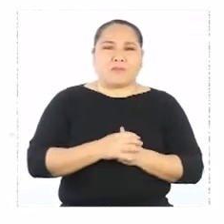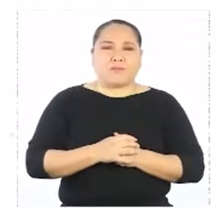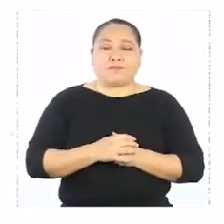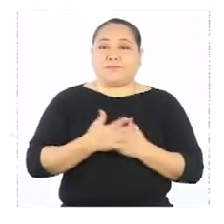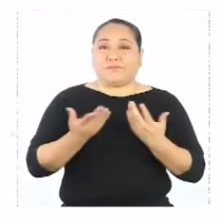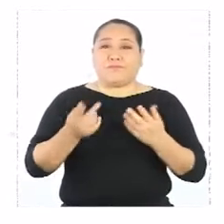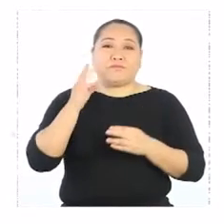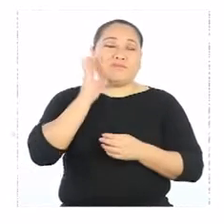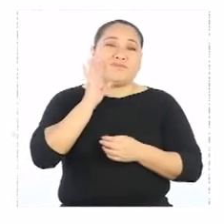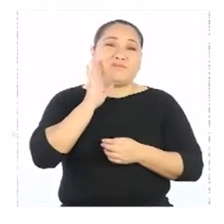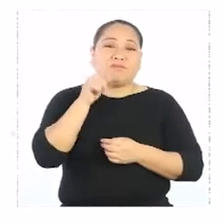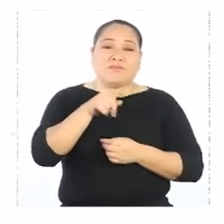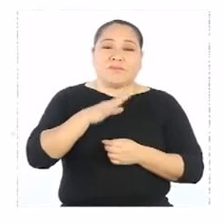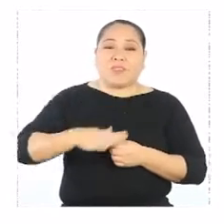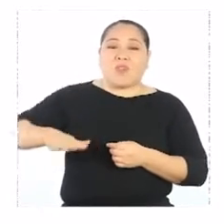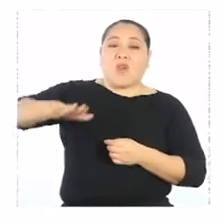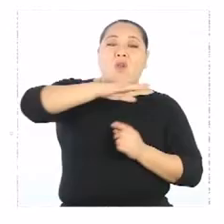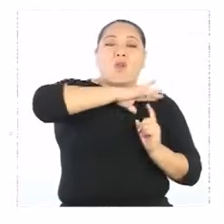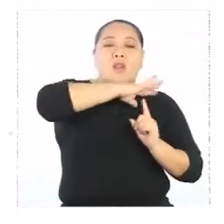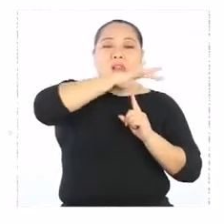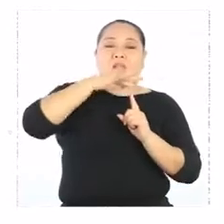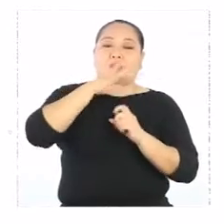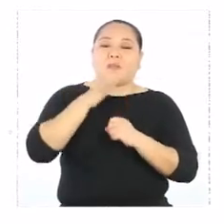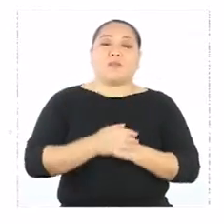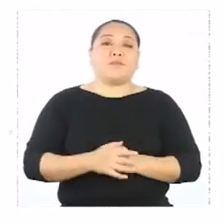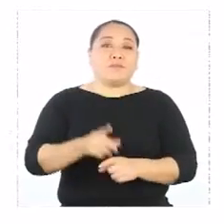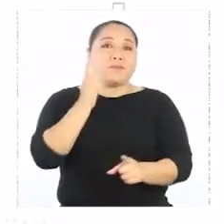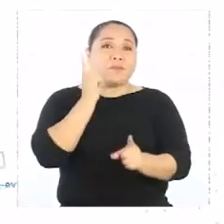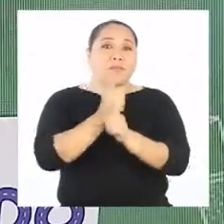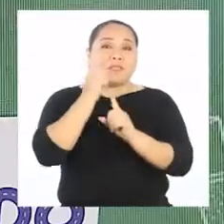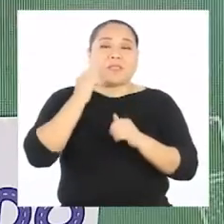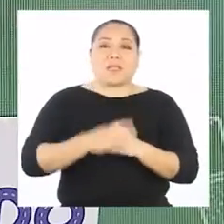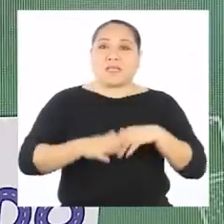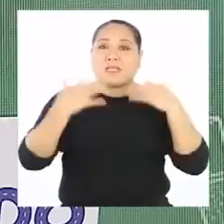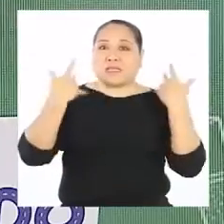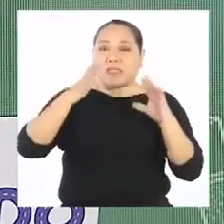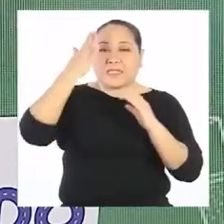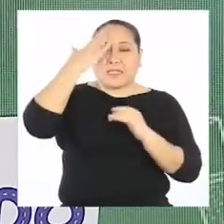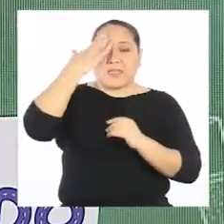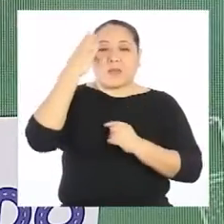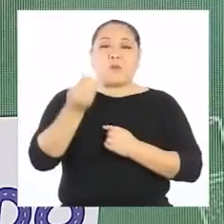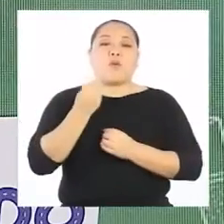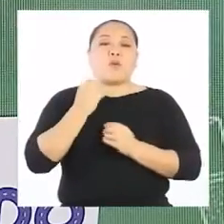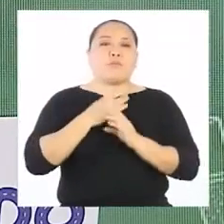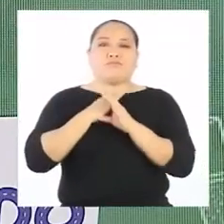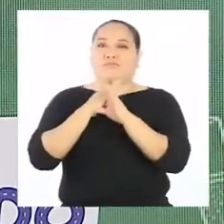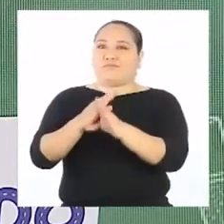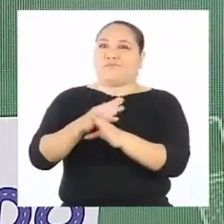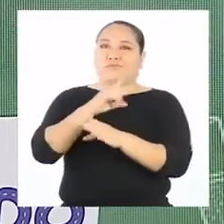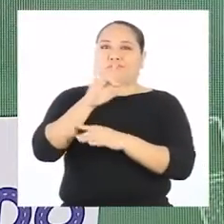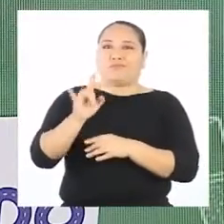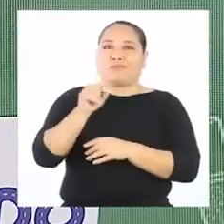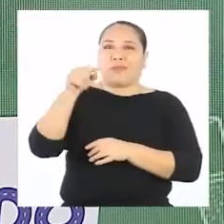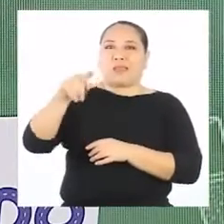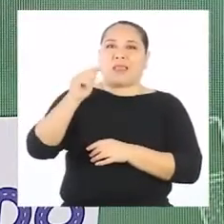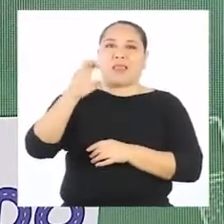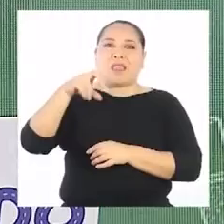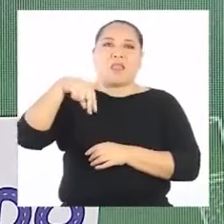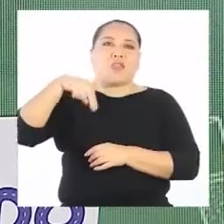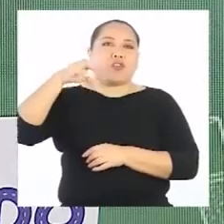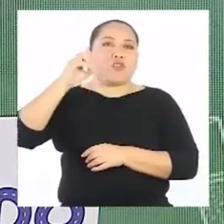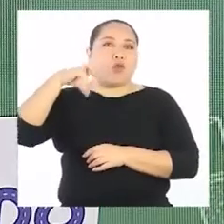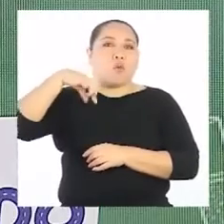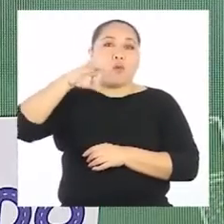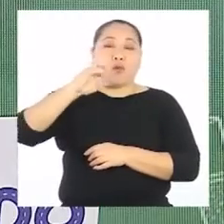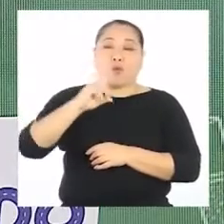direcciones. Y puede contaminar todo el ambiente. ¡Excelente! Ahora ya sabemos por qué debemos evitar consumir